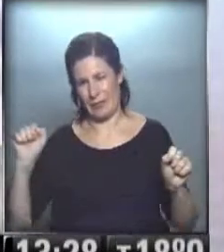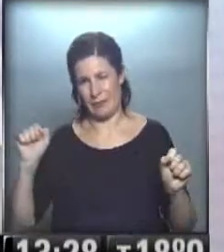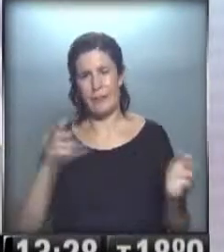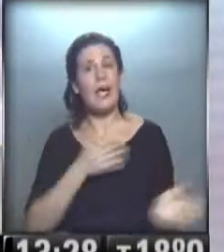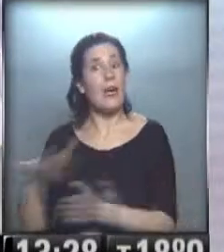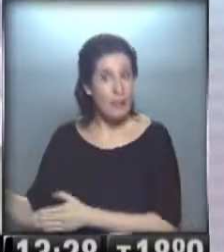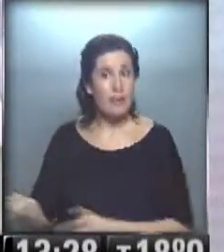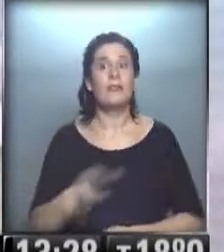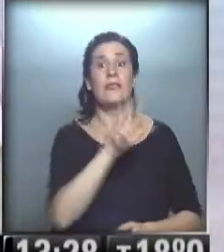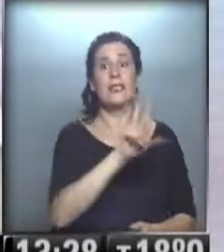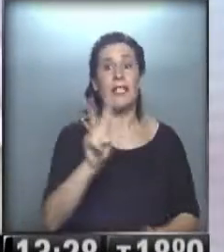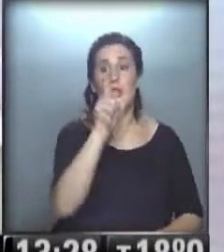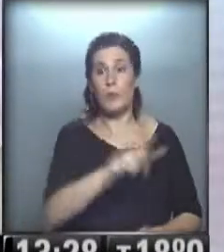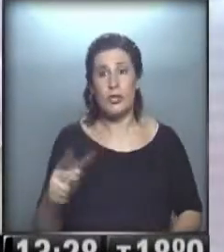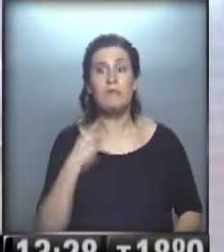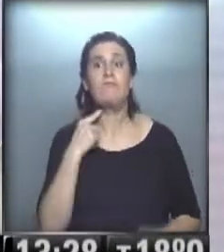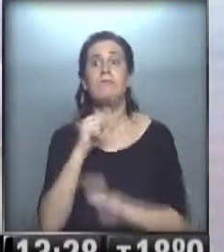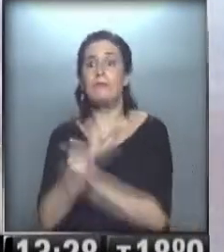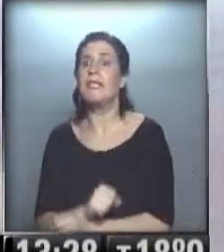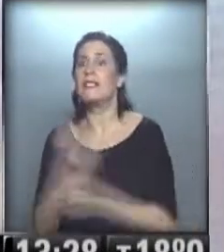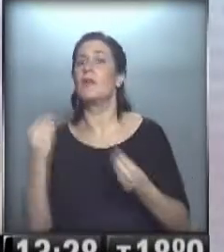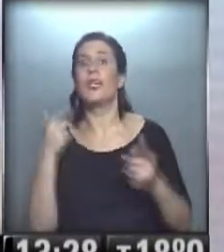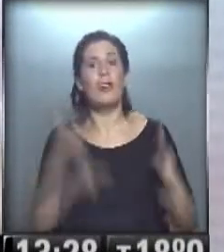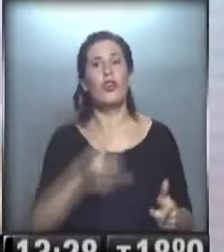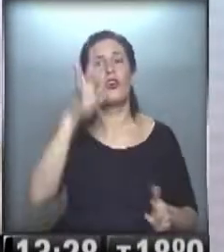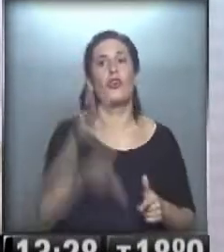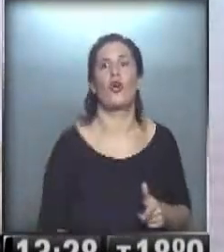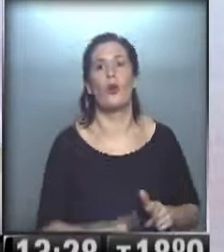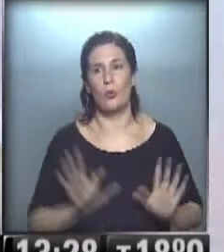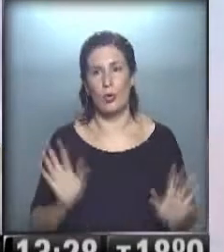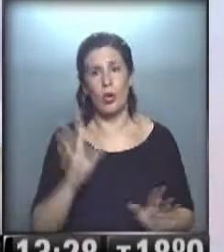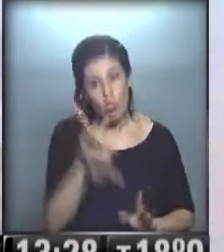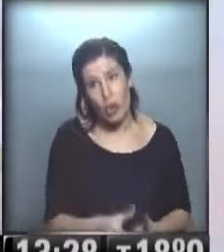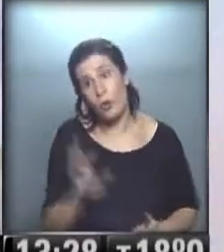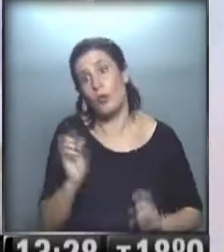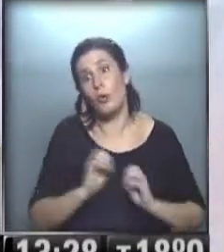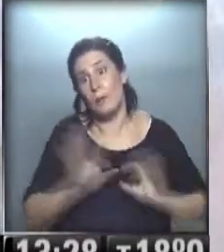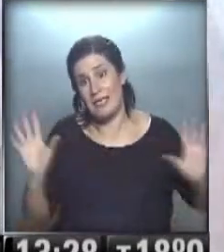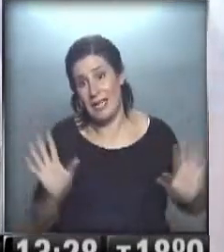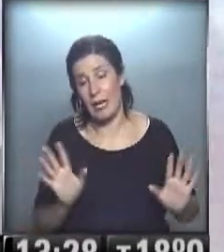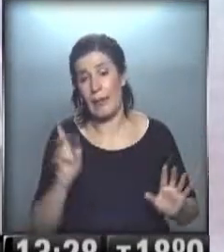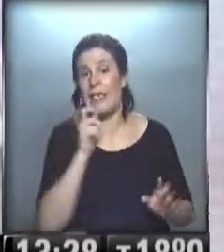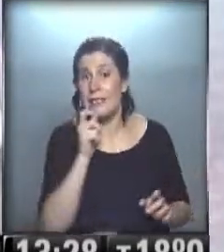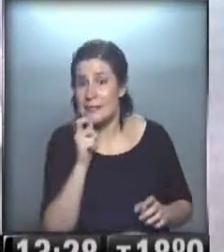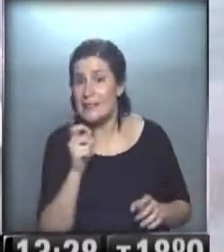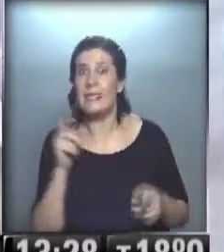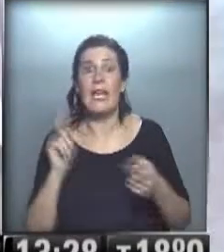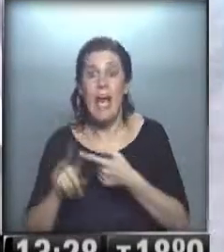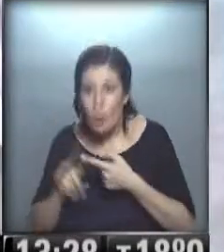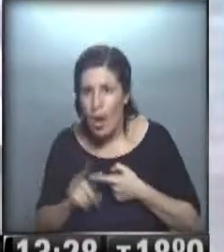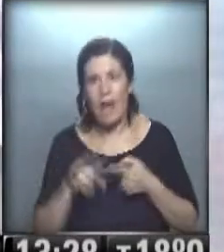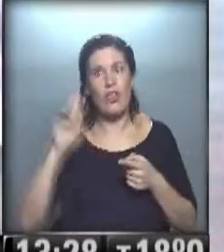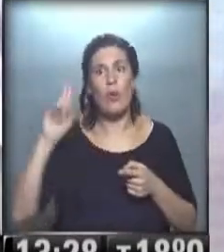personas detenidas por robo en poblado y en banda, lo cual ya es más grave, y si hubiera una asociación ilícita, se cree que la